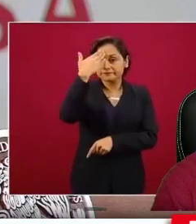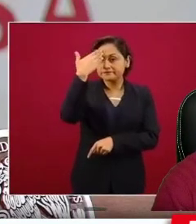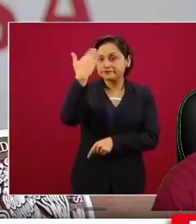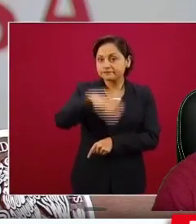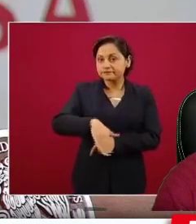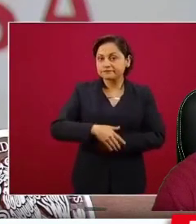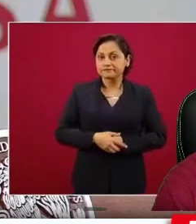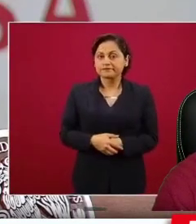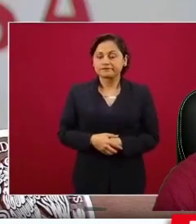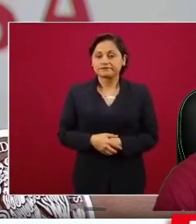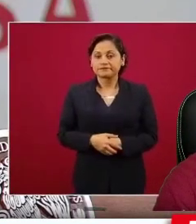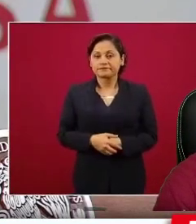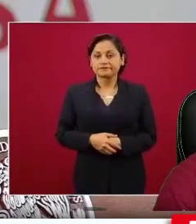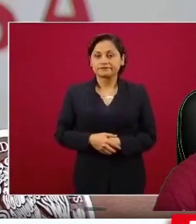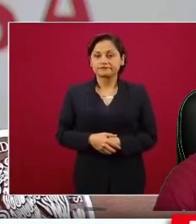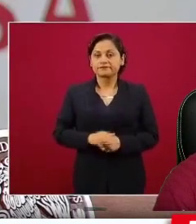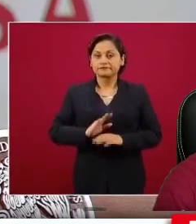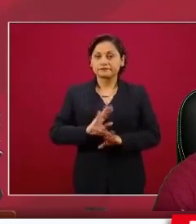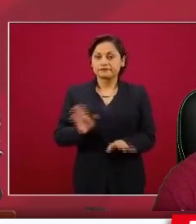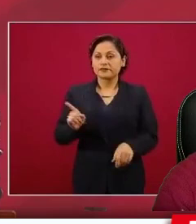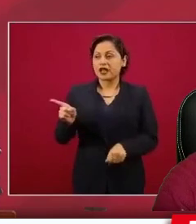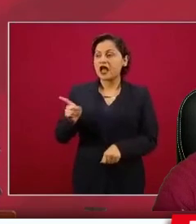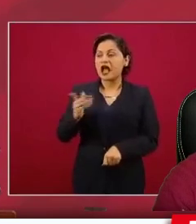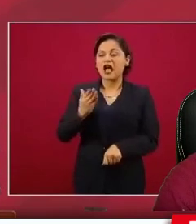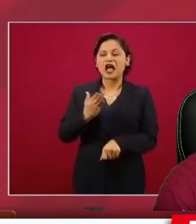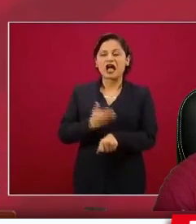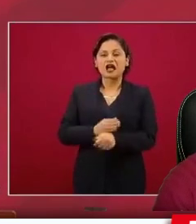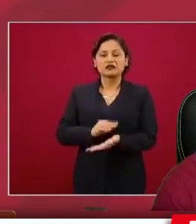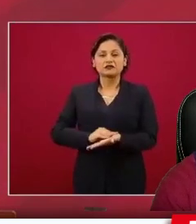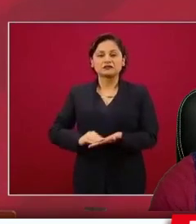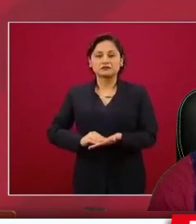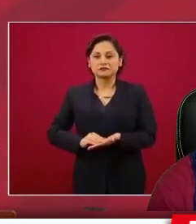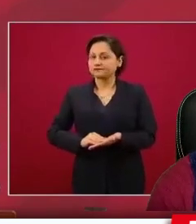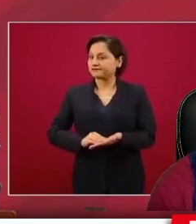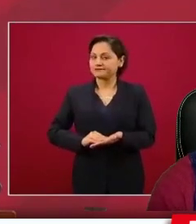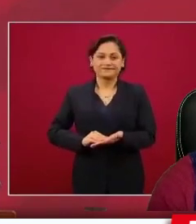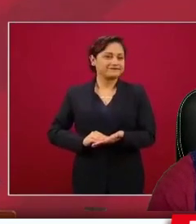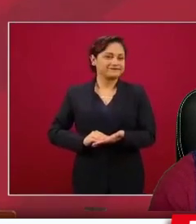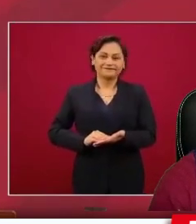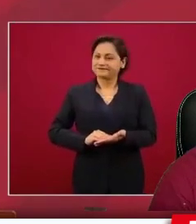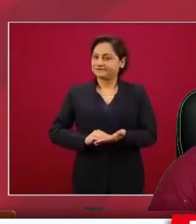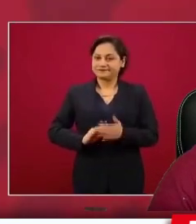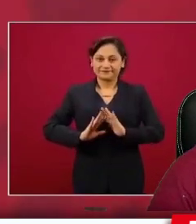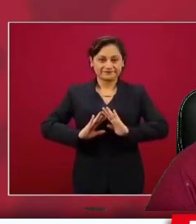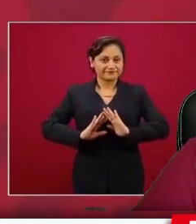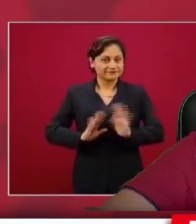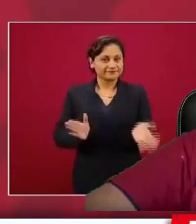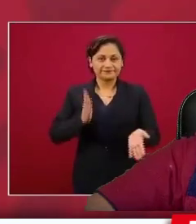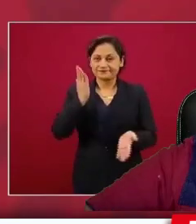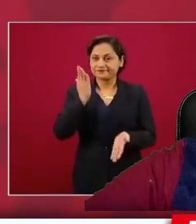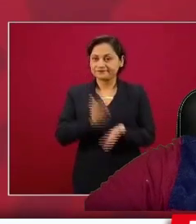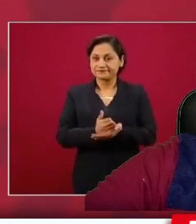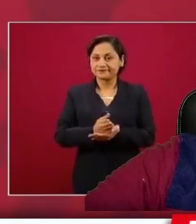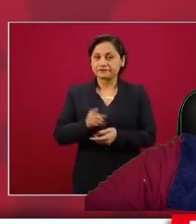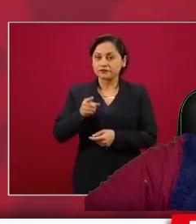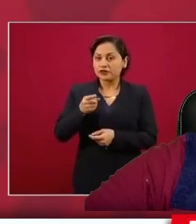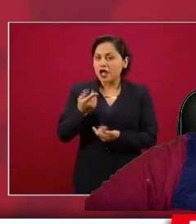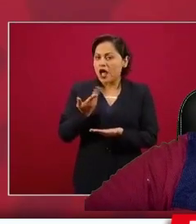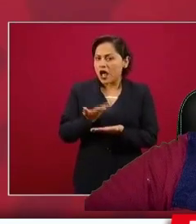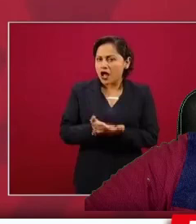Ya no se acepta la impunidad, y además es otro el Poder Judicial.